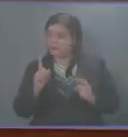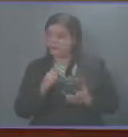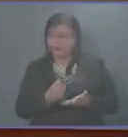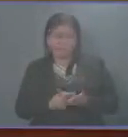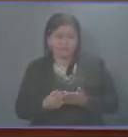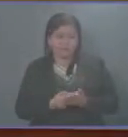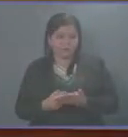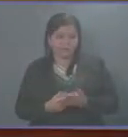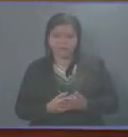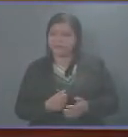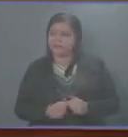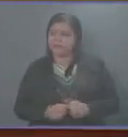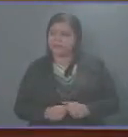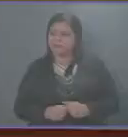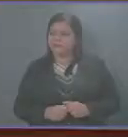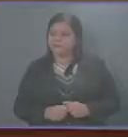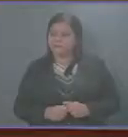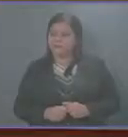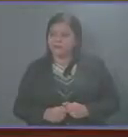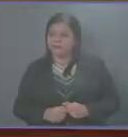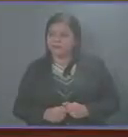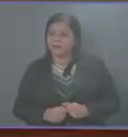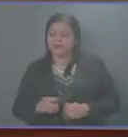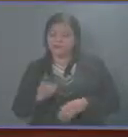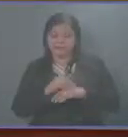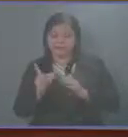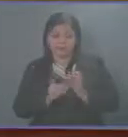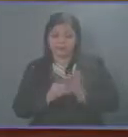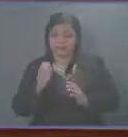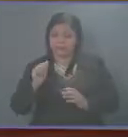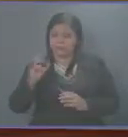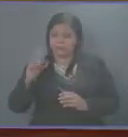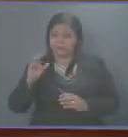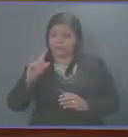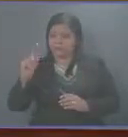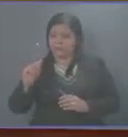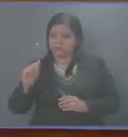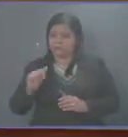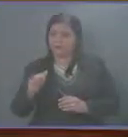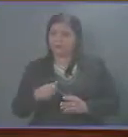El diputado Cardoza ha pedido la palabra por el orden.